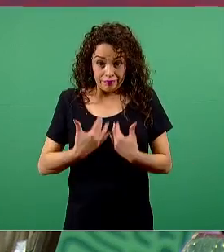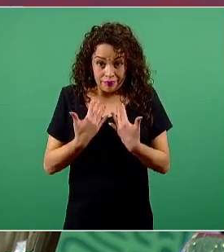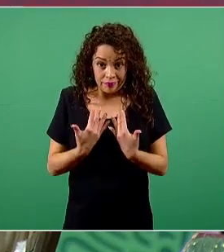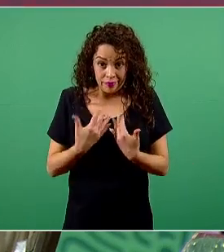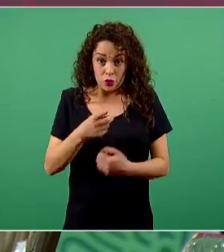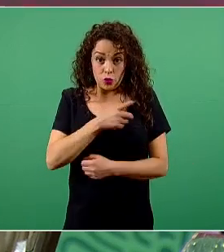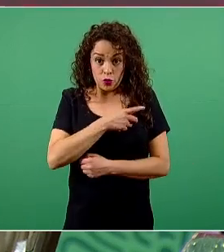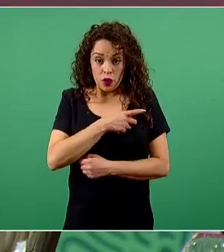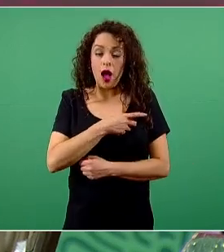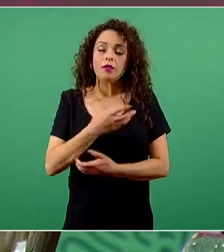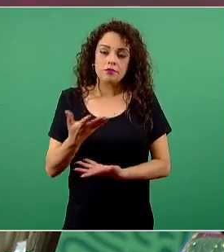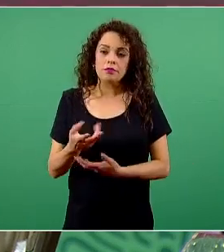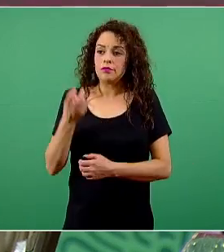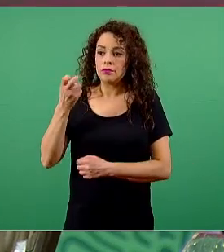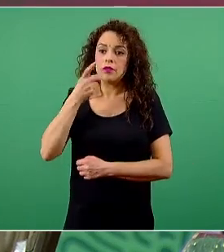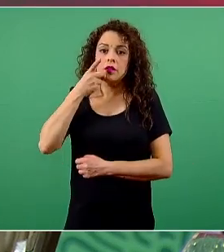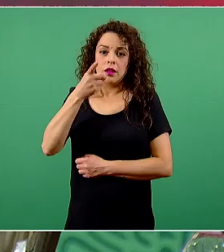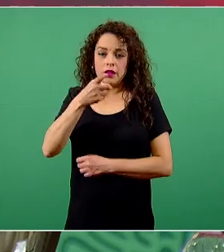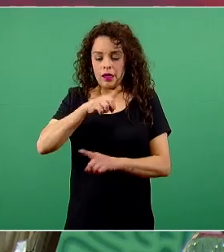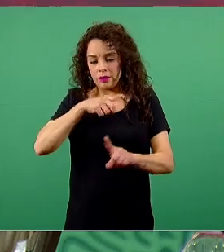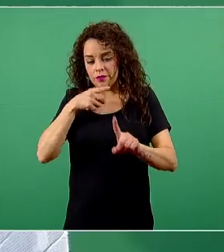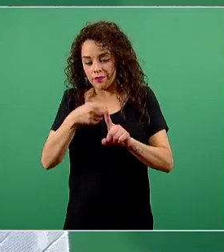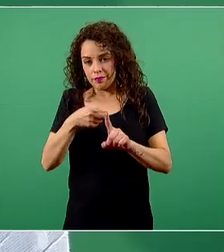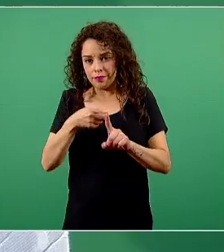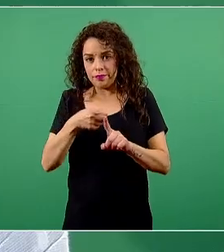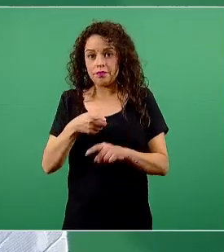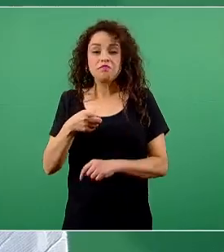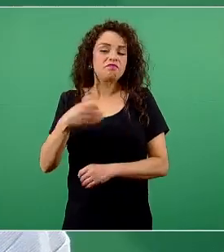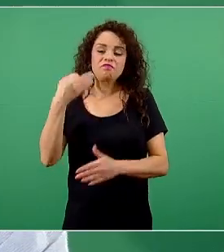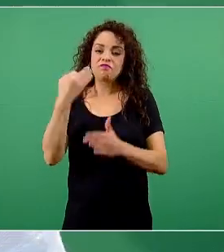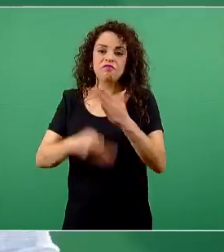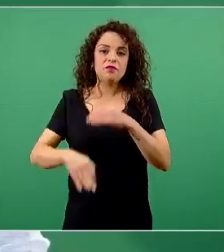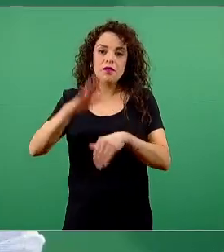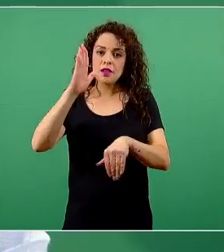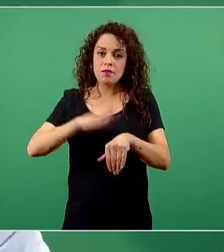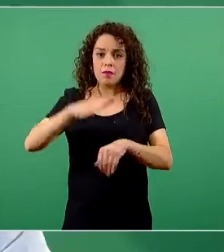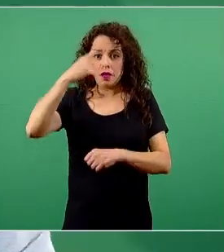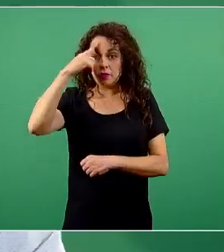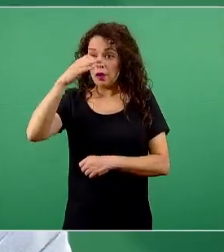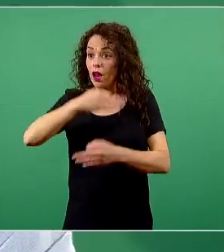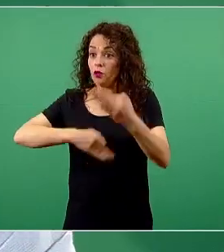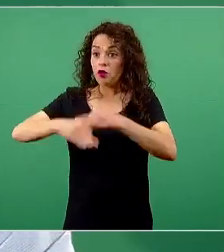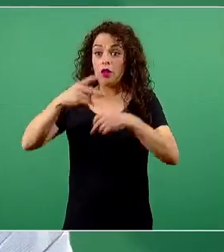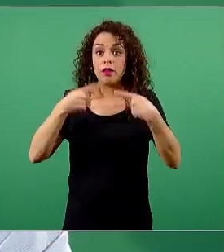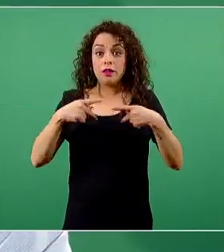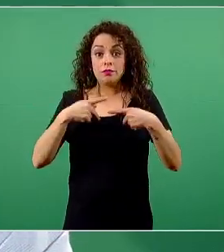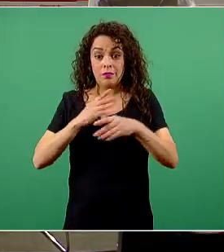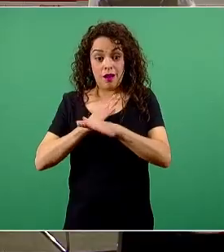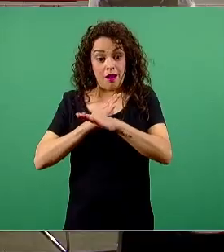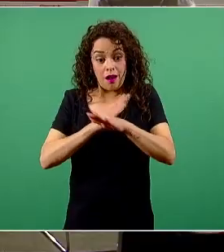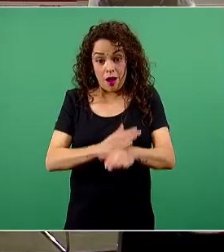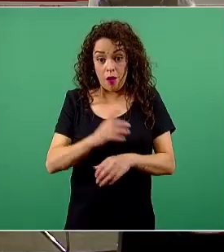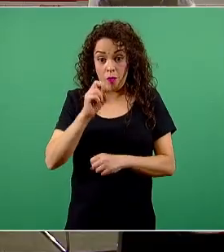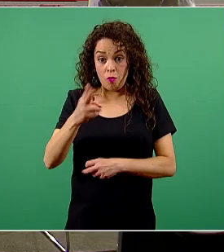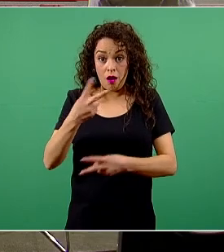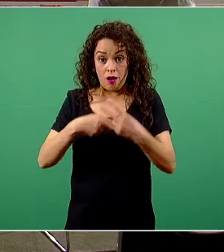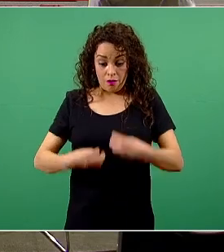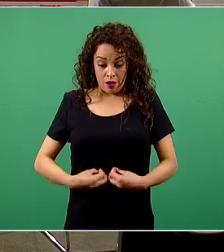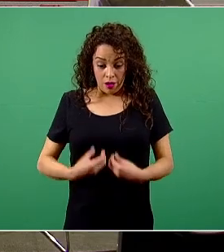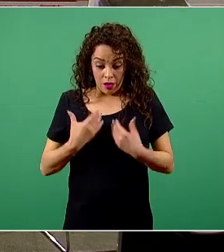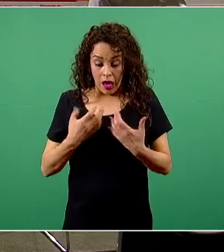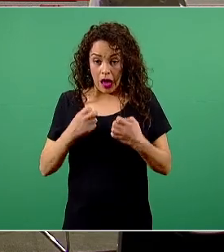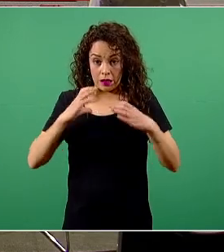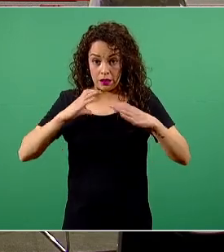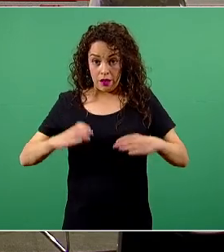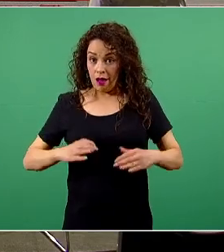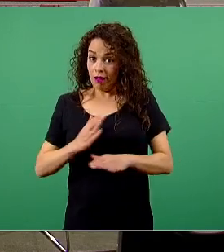señala él, no estamos todavía cerca de la inmunidad de rebaño, aunque estos datos colectados cerca del